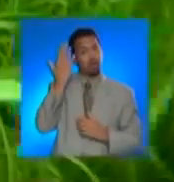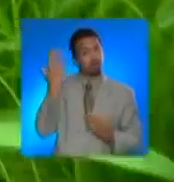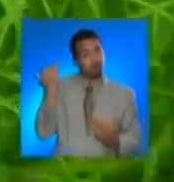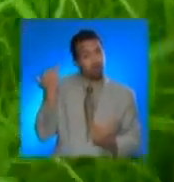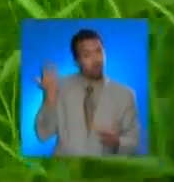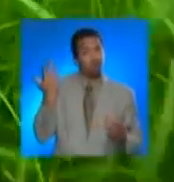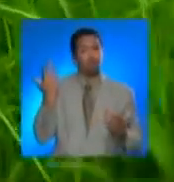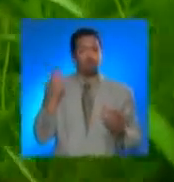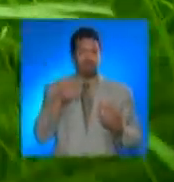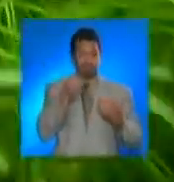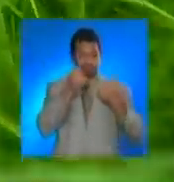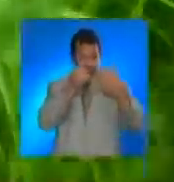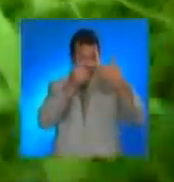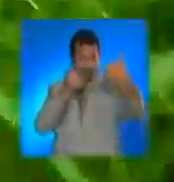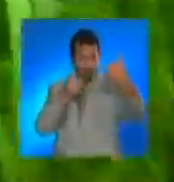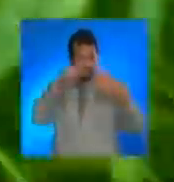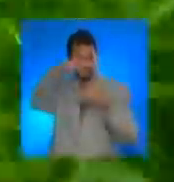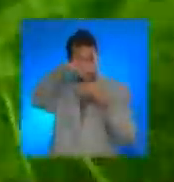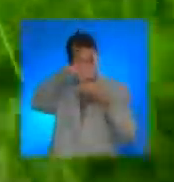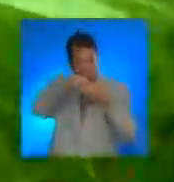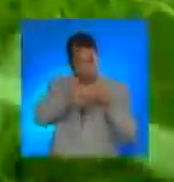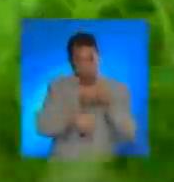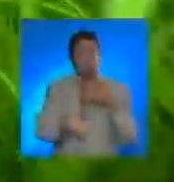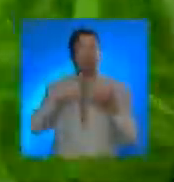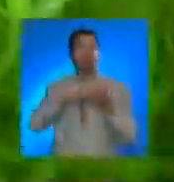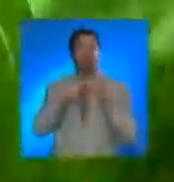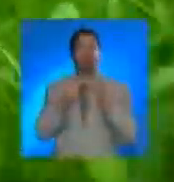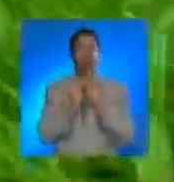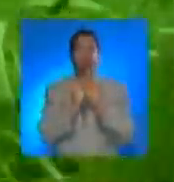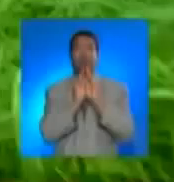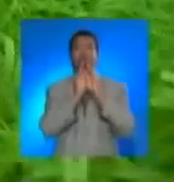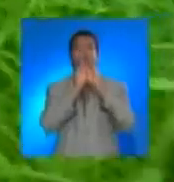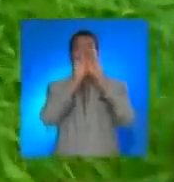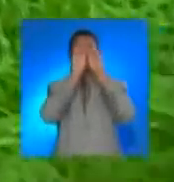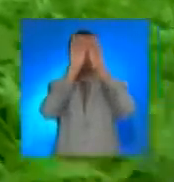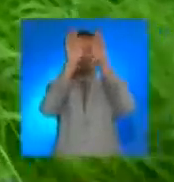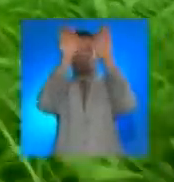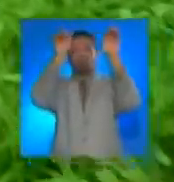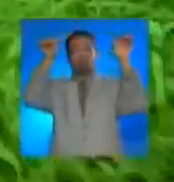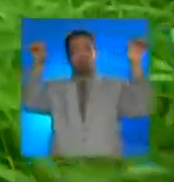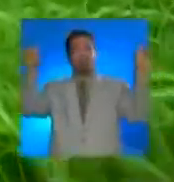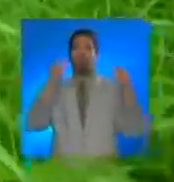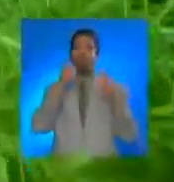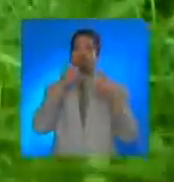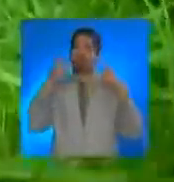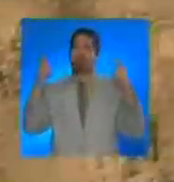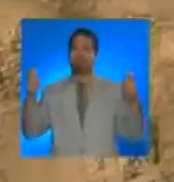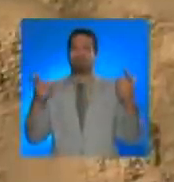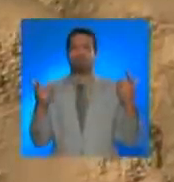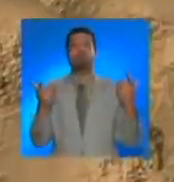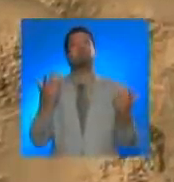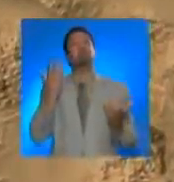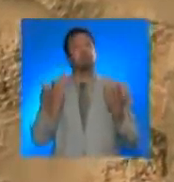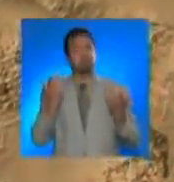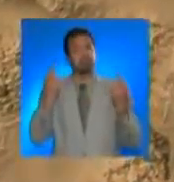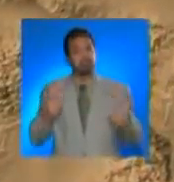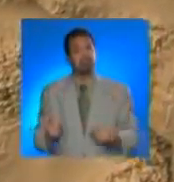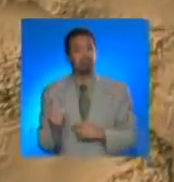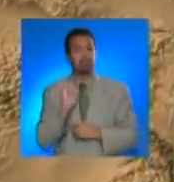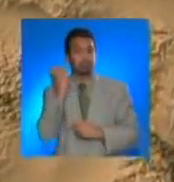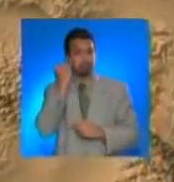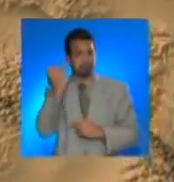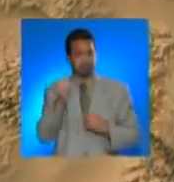mar, la fuerza de gravedad trata de llevarla a su posición de equilibrio, pero la inercia hace que sobrepase y esto genera